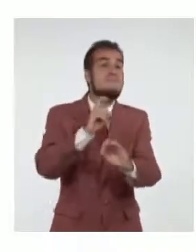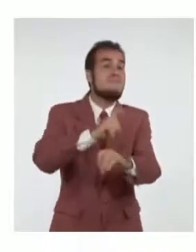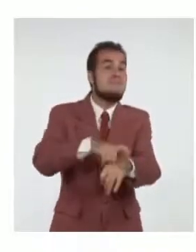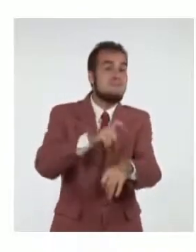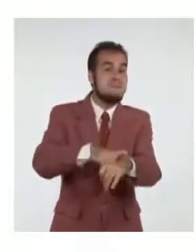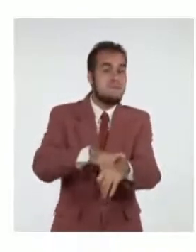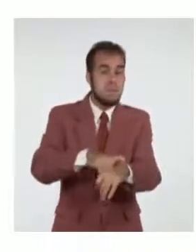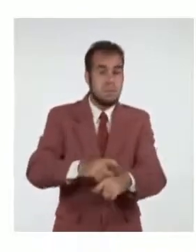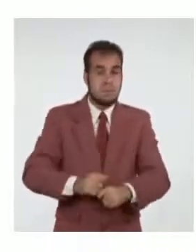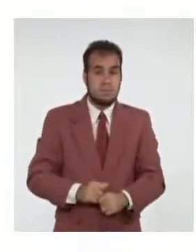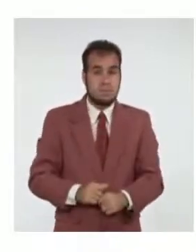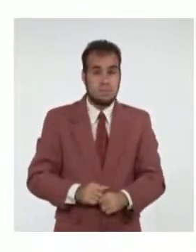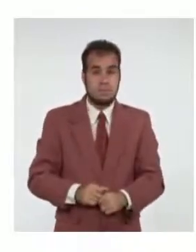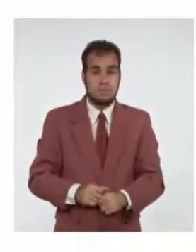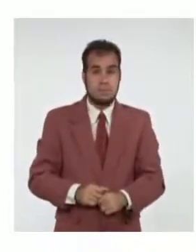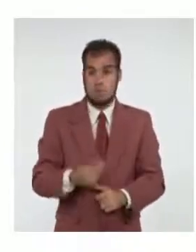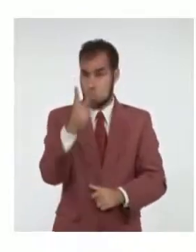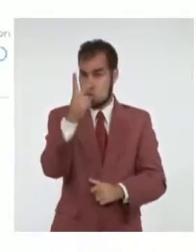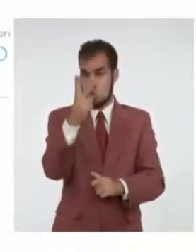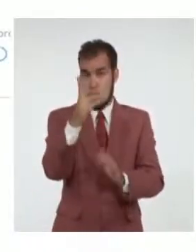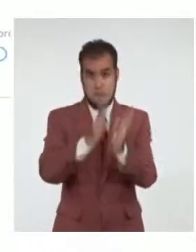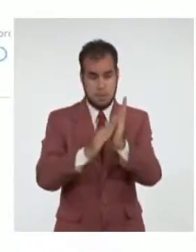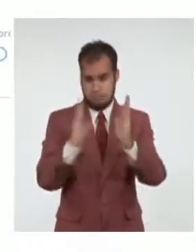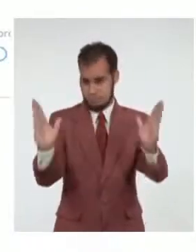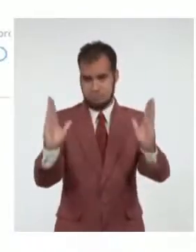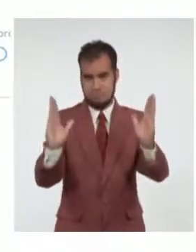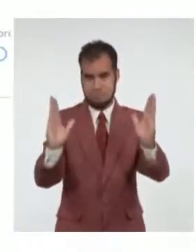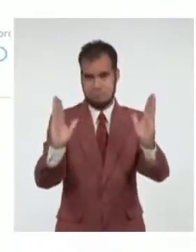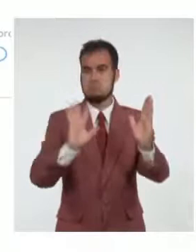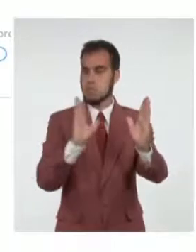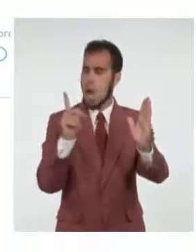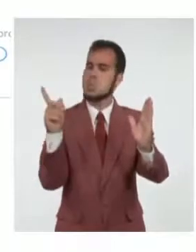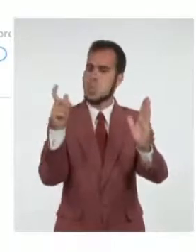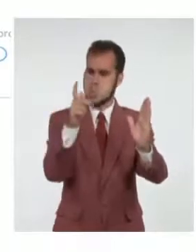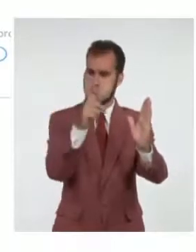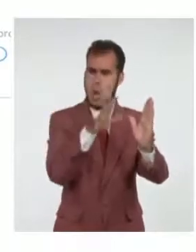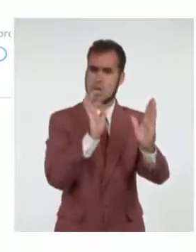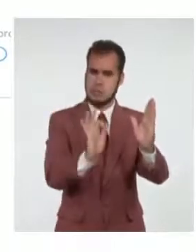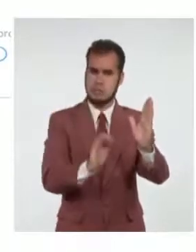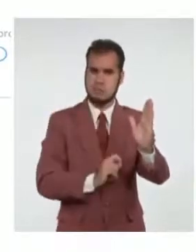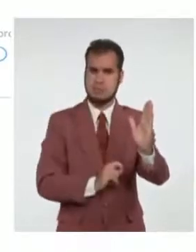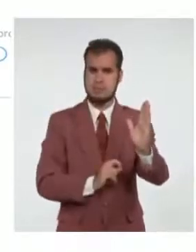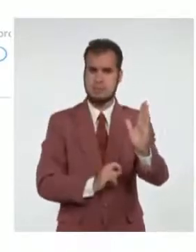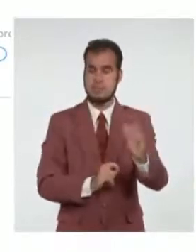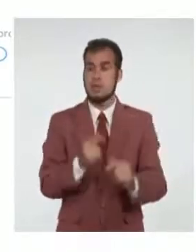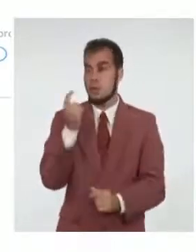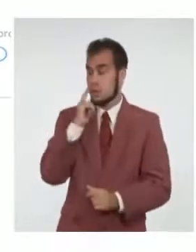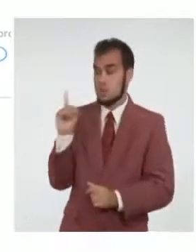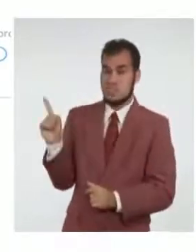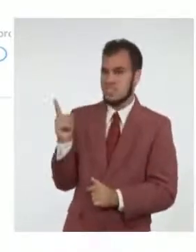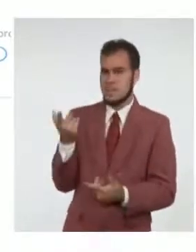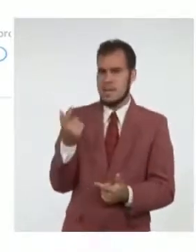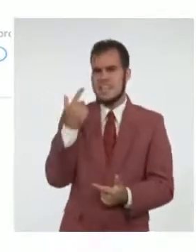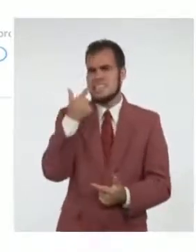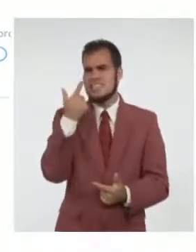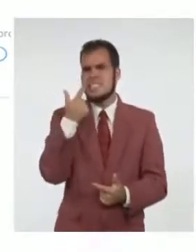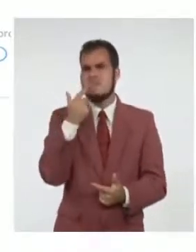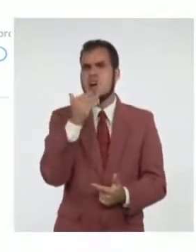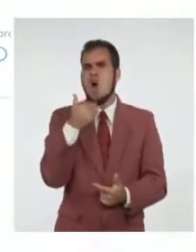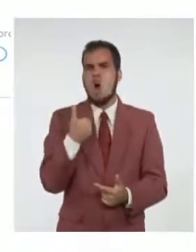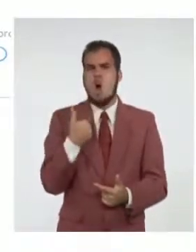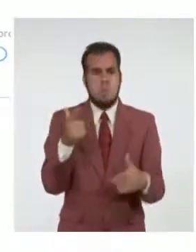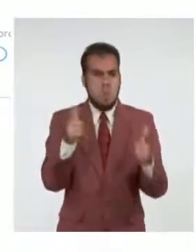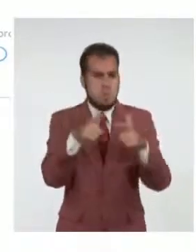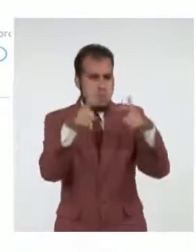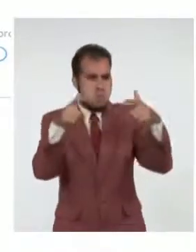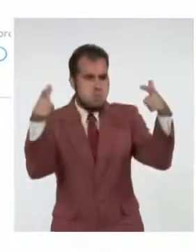de la intervención, 2 meses es lo que llevamos. Adelante. Esto es Cuba, lo traje porque esta es la velocidad de Cuba. Aquí nada, seleccioné